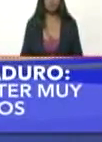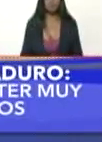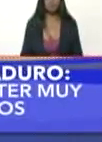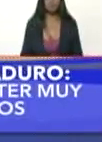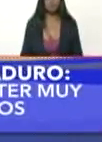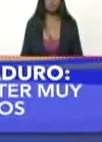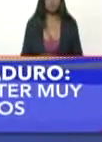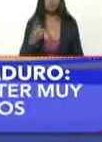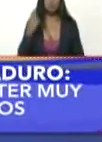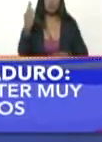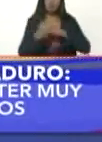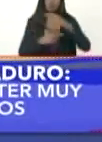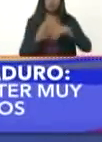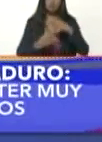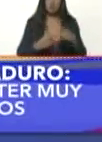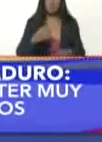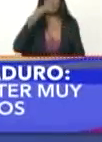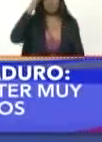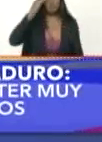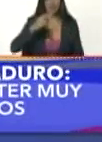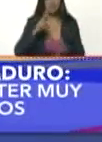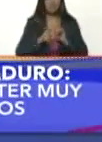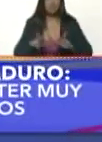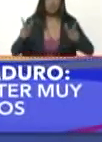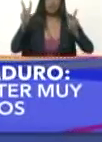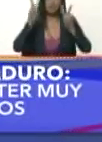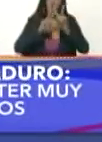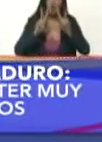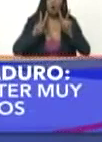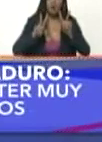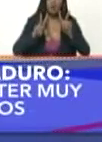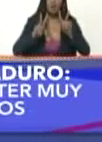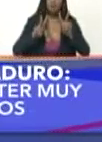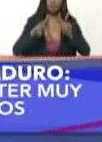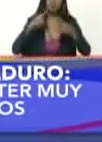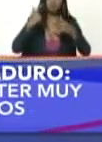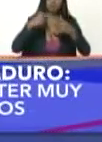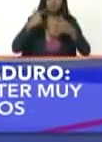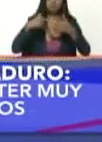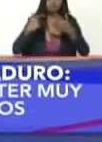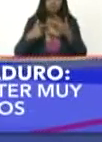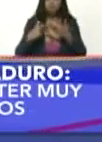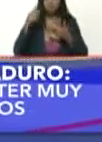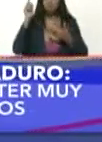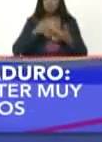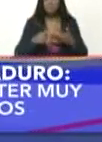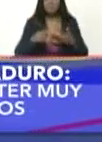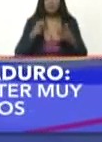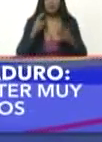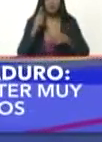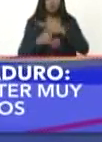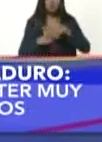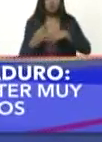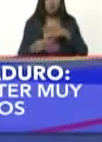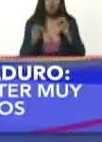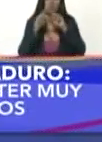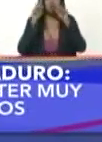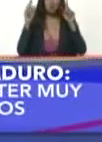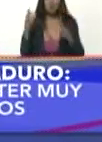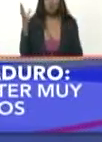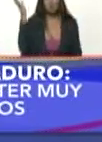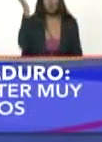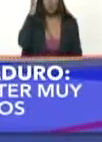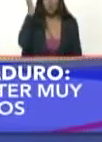Una revolución militar de los valores morales, una revolución militar de las luces y el